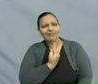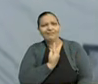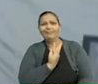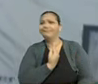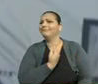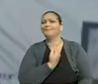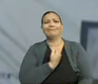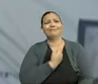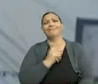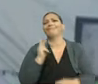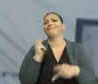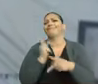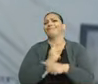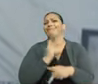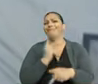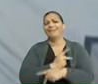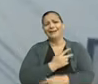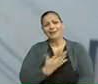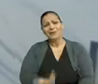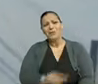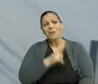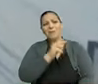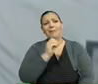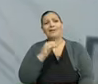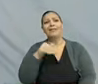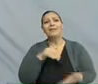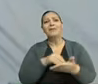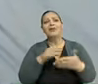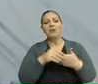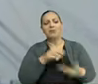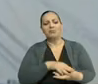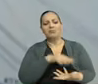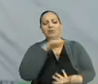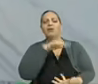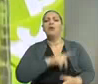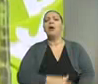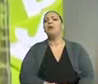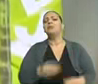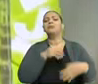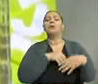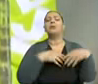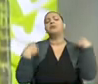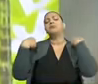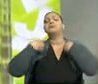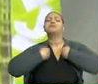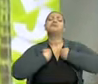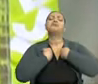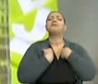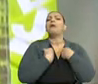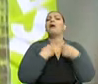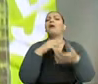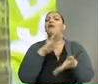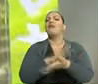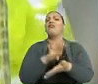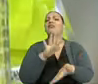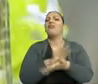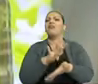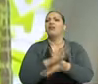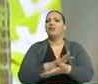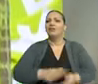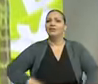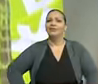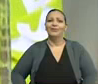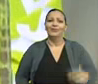ni nada menos 20.000 dólares sin ningún tipo de precaución. Nosotros hacemos un llamado a la ciudadanía para que en el momento que se